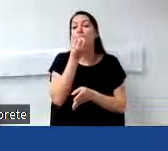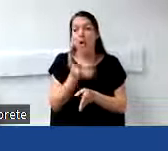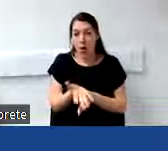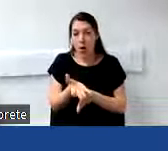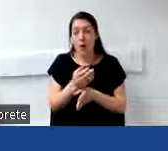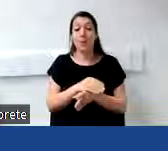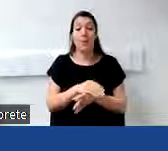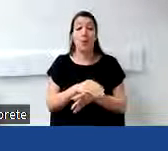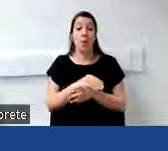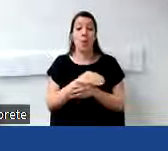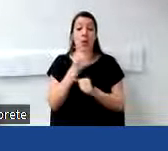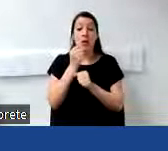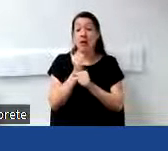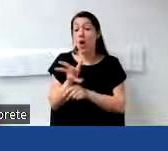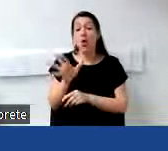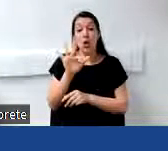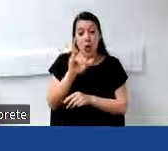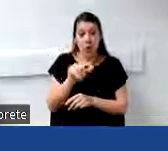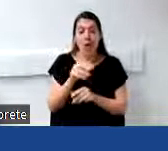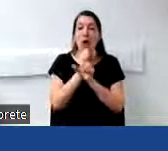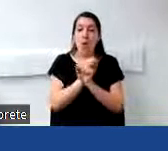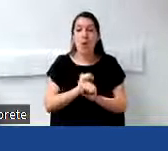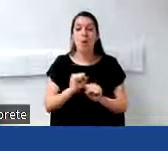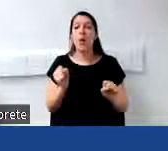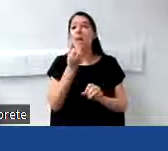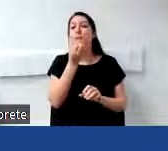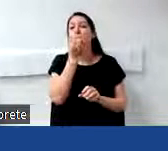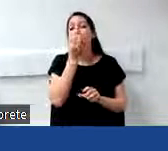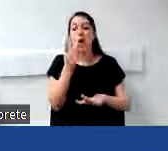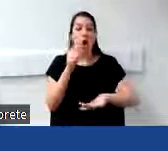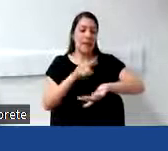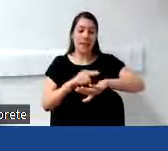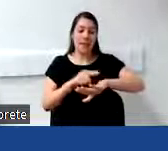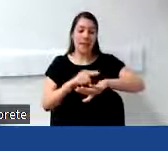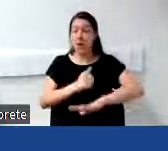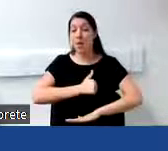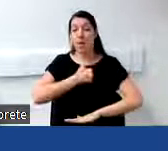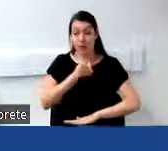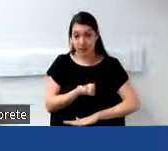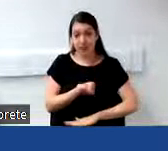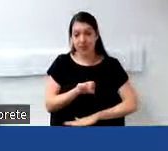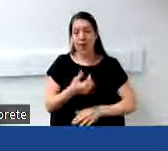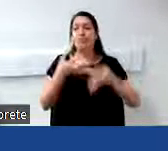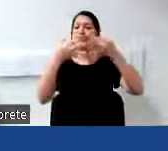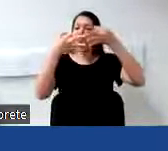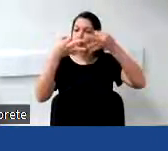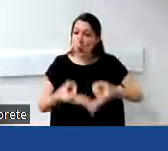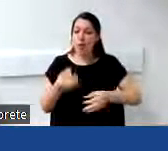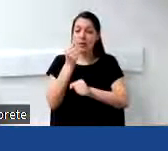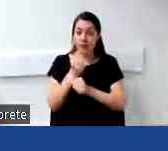en el día a día para que pueda generar mejor el uso de sus tiempos, ¿no? y cumplir con determinadas